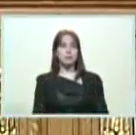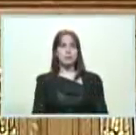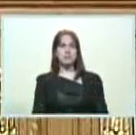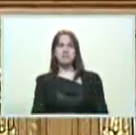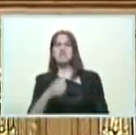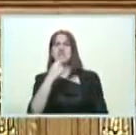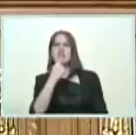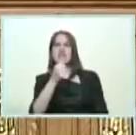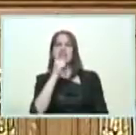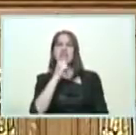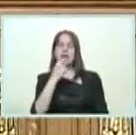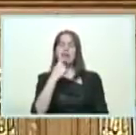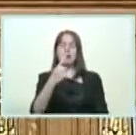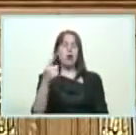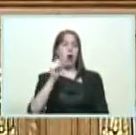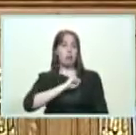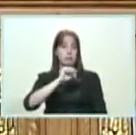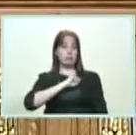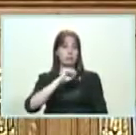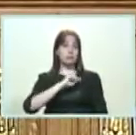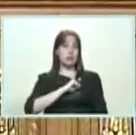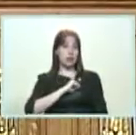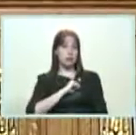¿Quién dijo miedo?